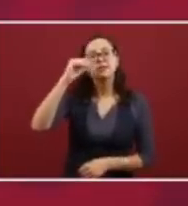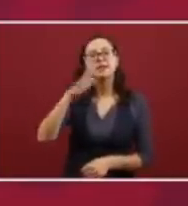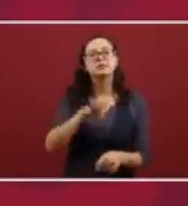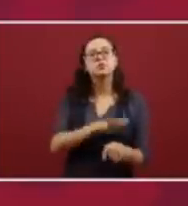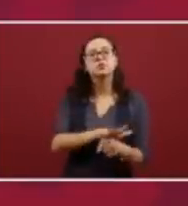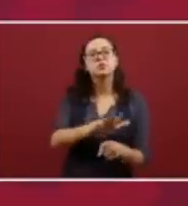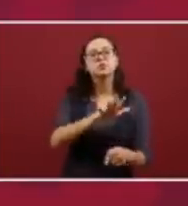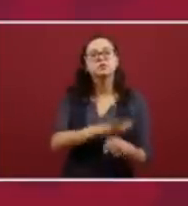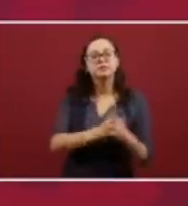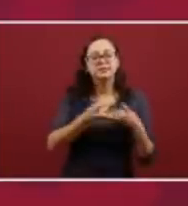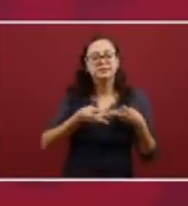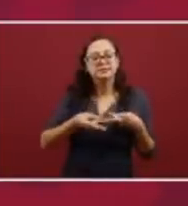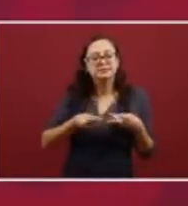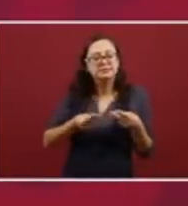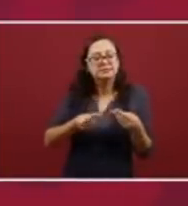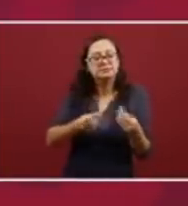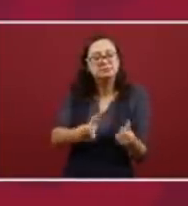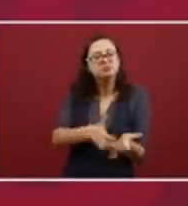justa medianía